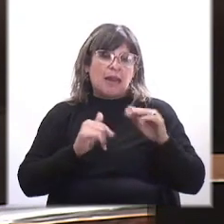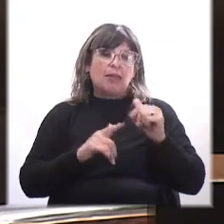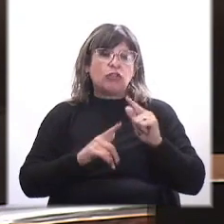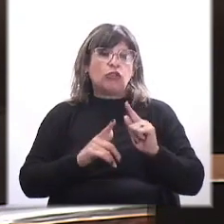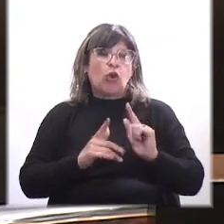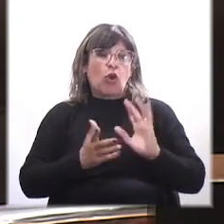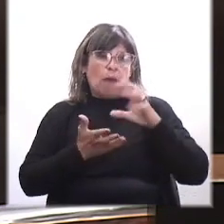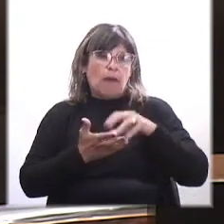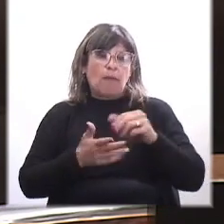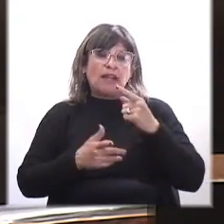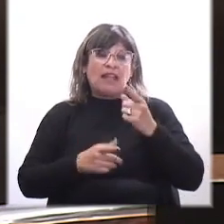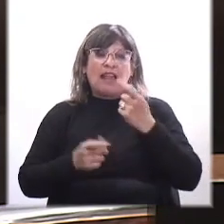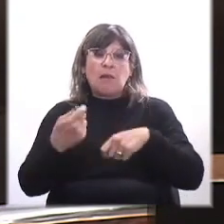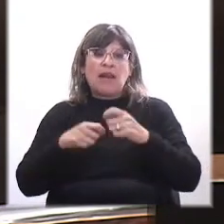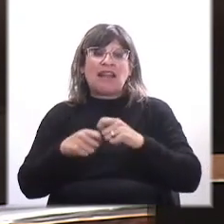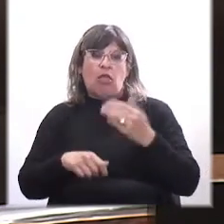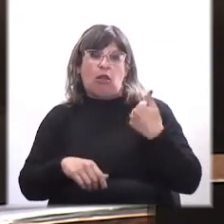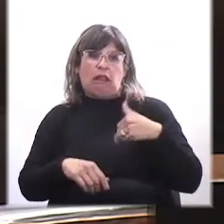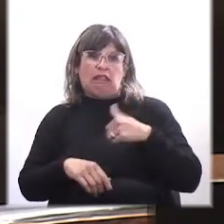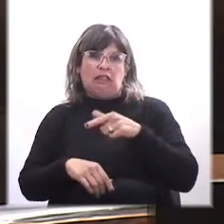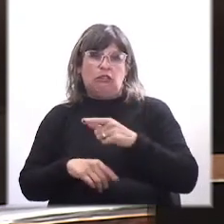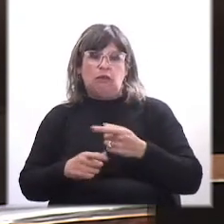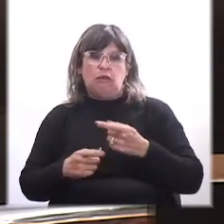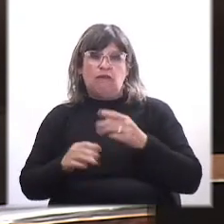gas en el mercado argentino.